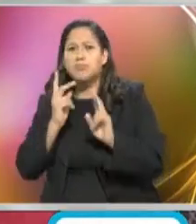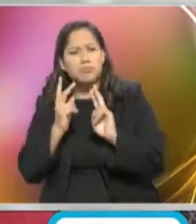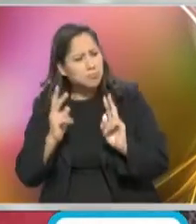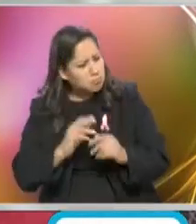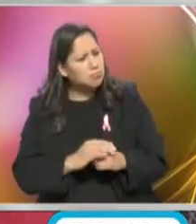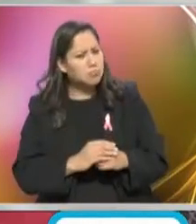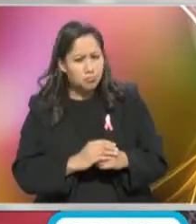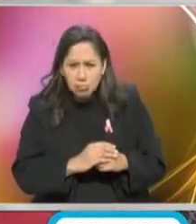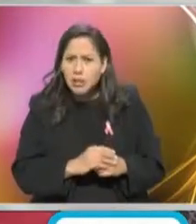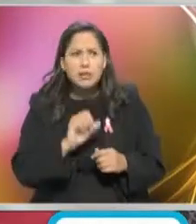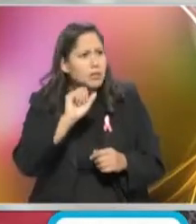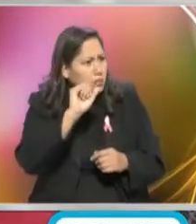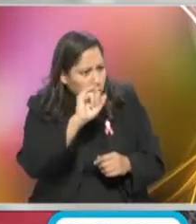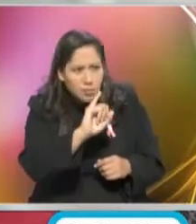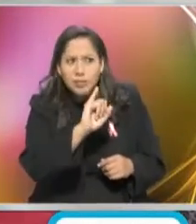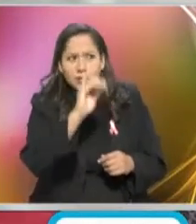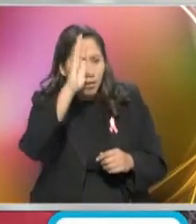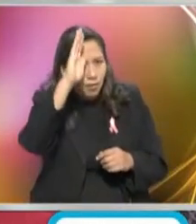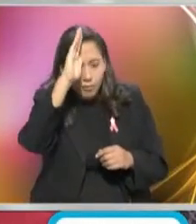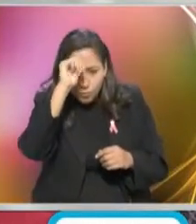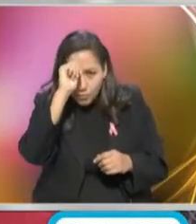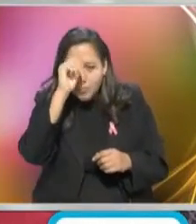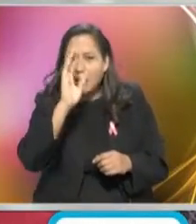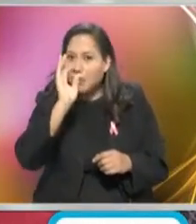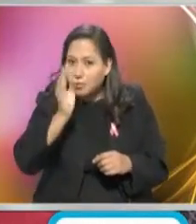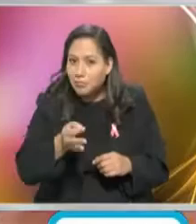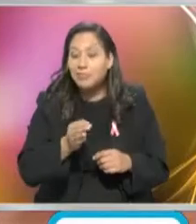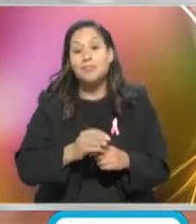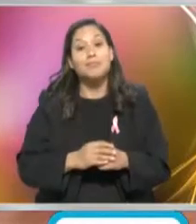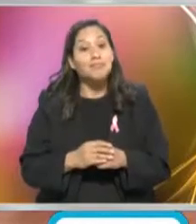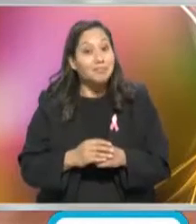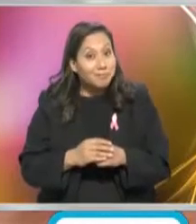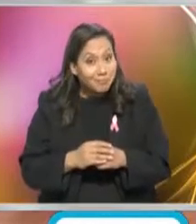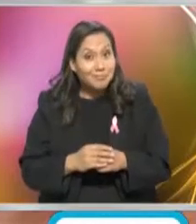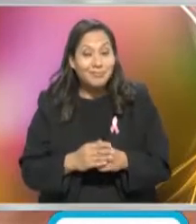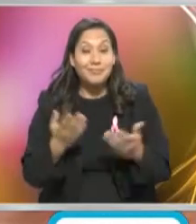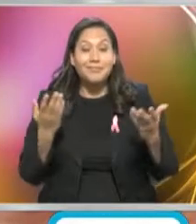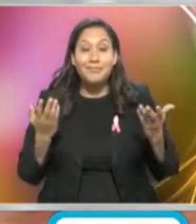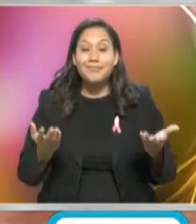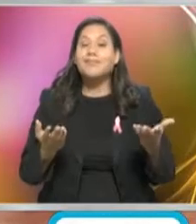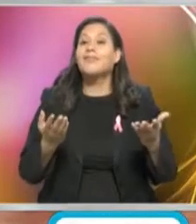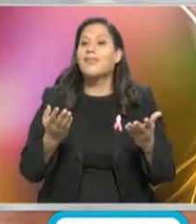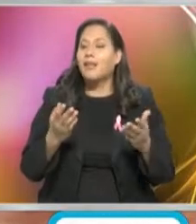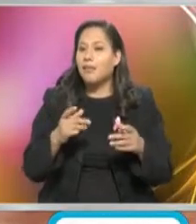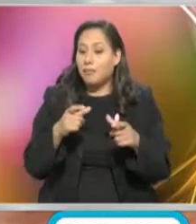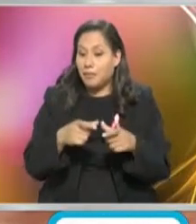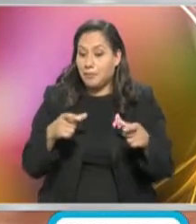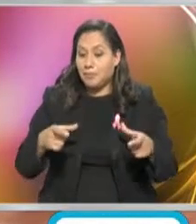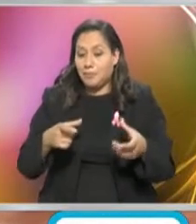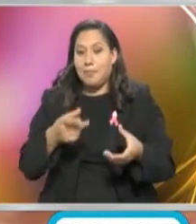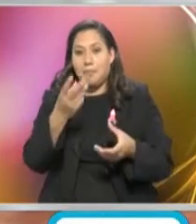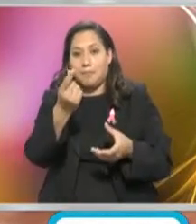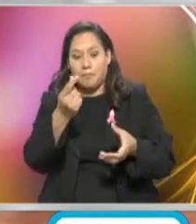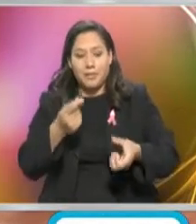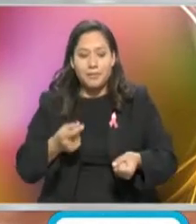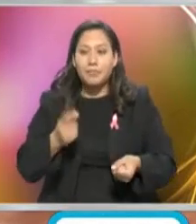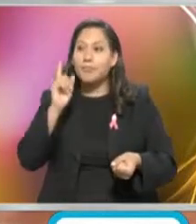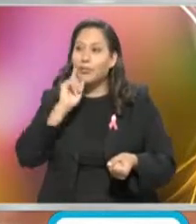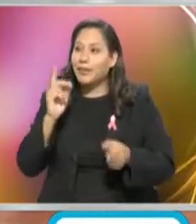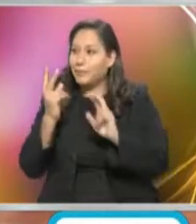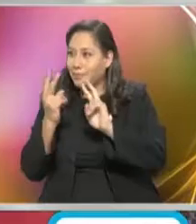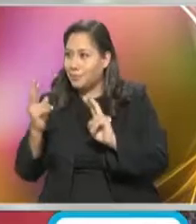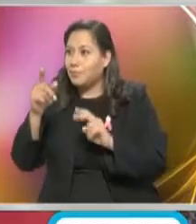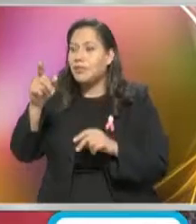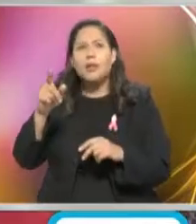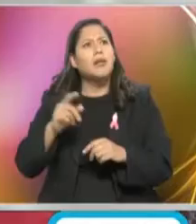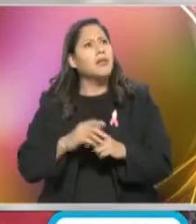las vecinas inmediatamente dijeron que sí. Claro. ¿No? Entonces, esto empezó a crecer porque iba con una vecina y la